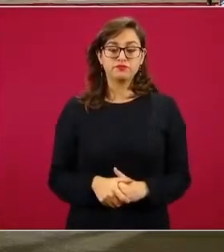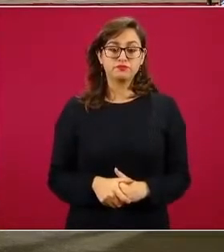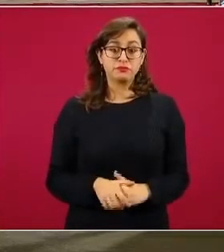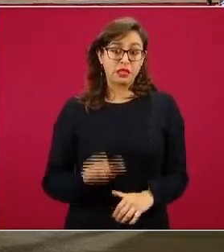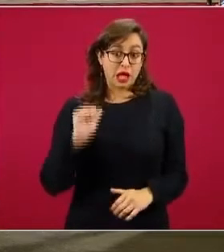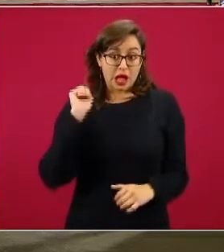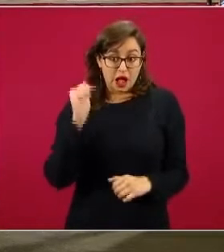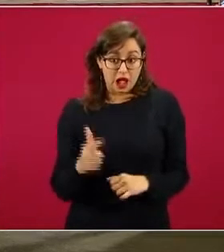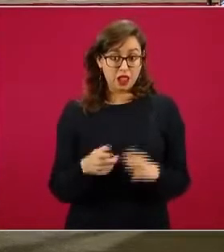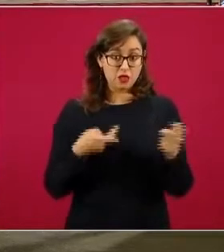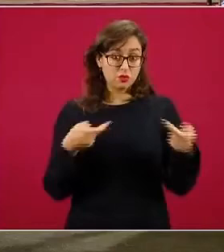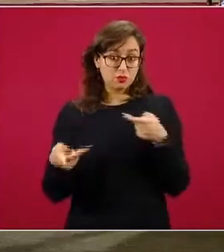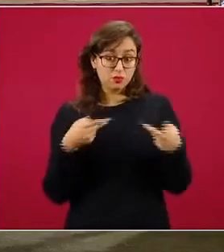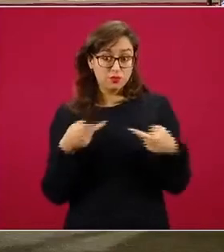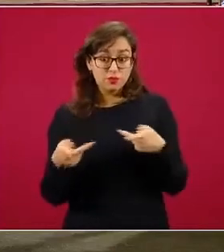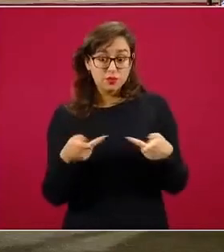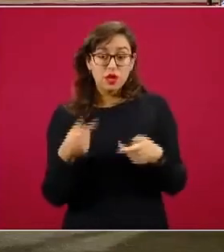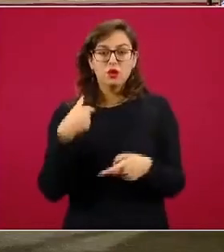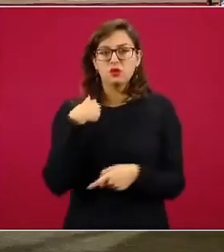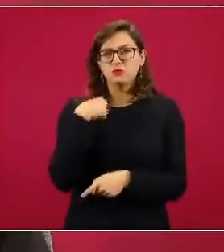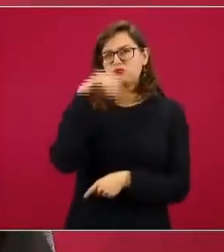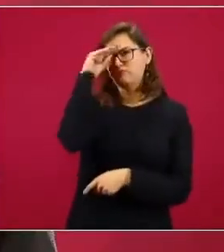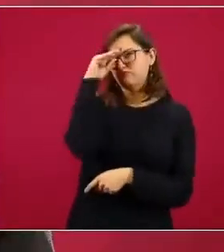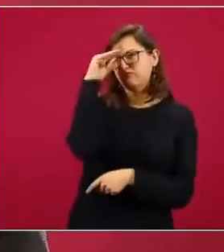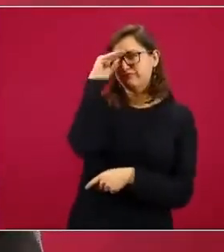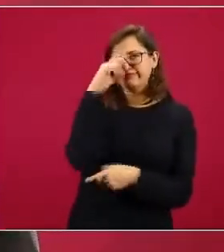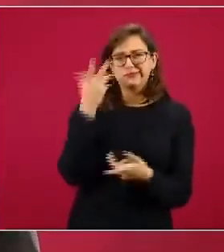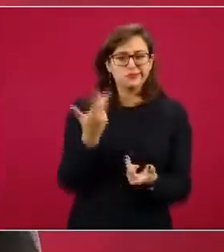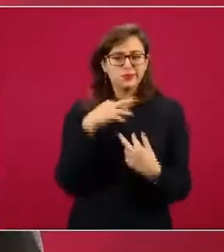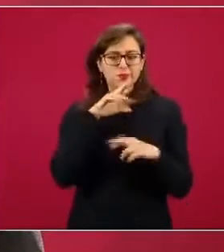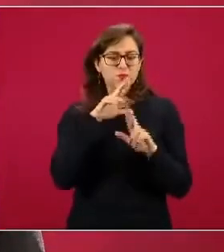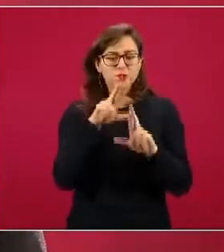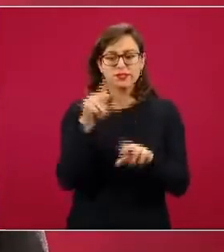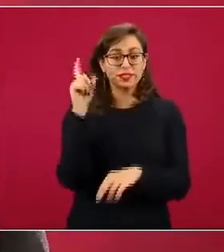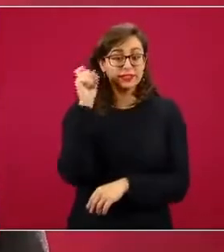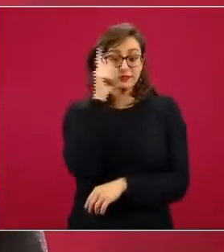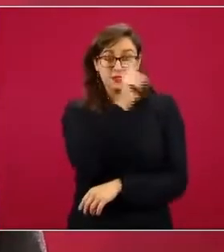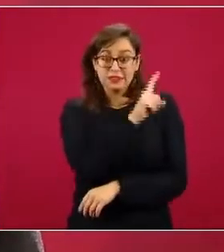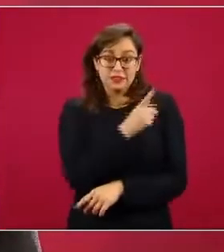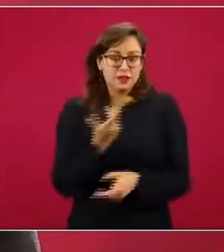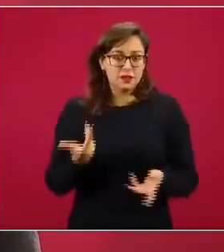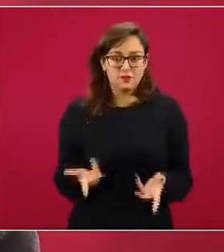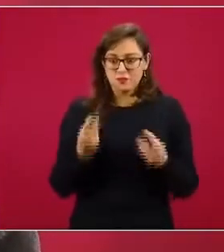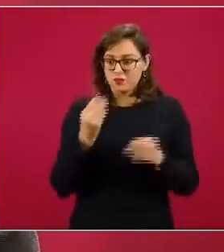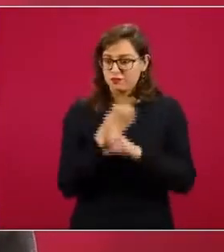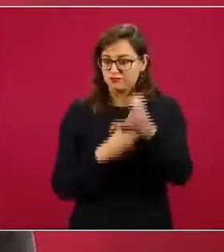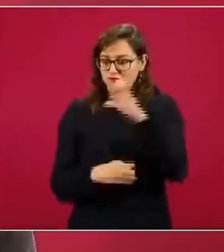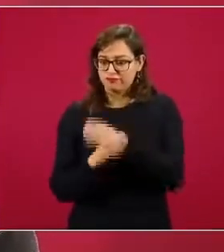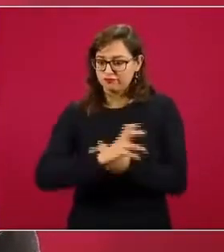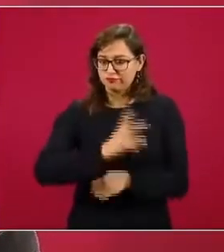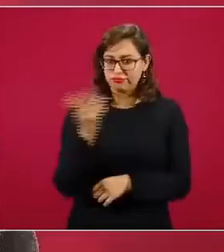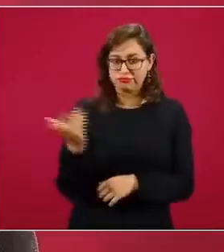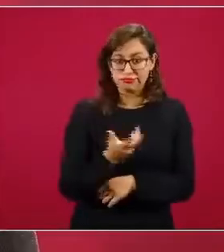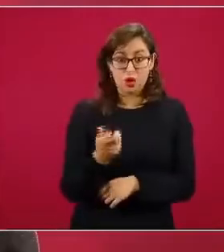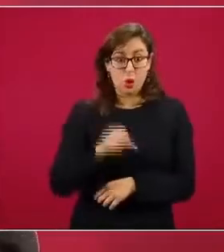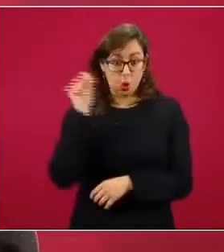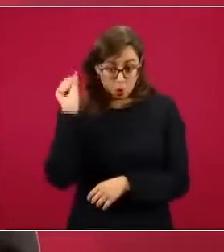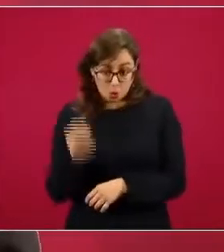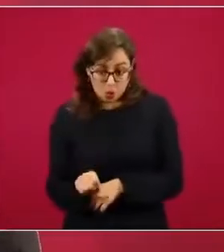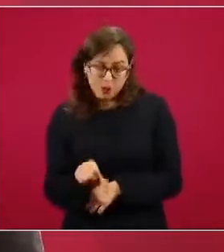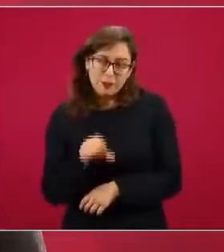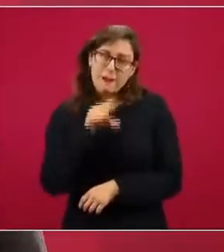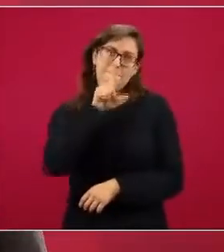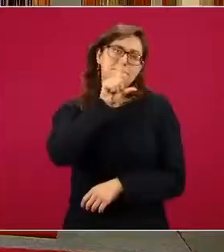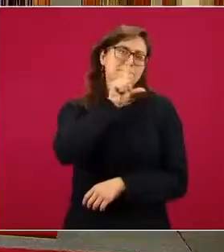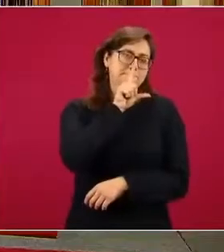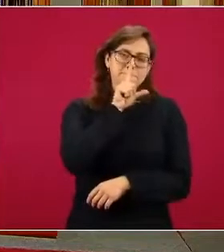algo, pienso que es difícil responderla porque hay mucho que hacer y no corresponde a una acción inmediata, y lo